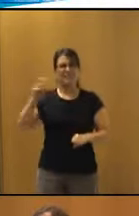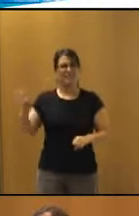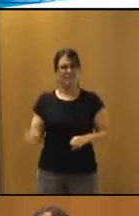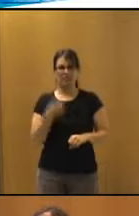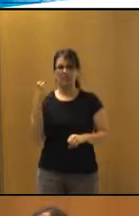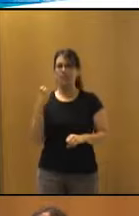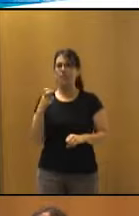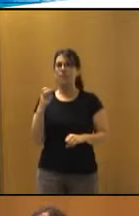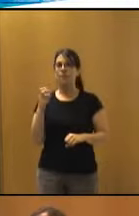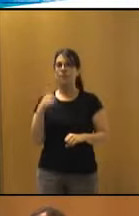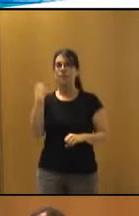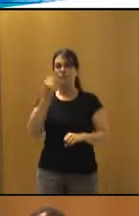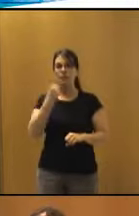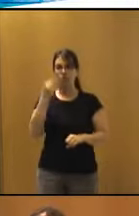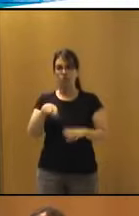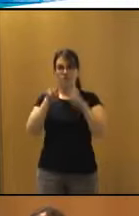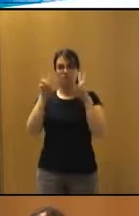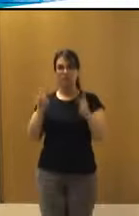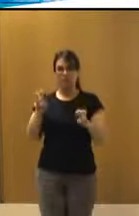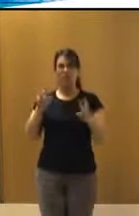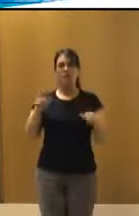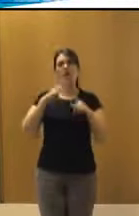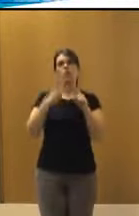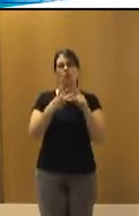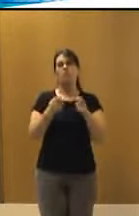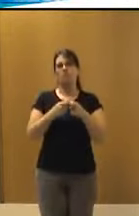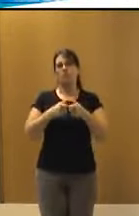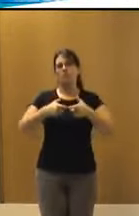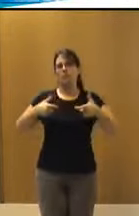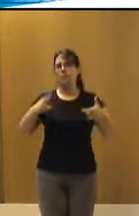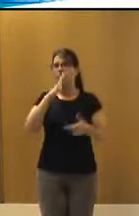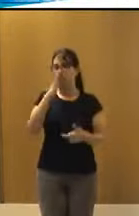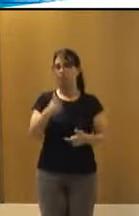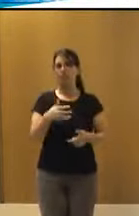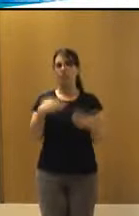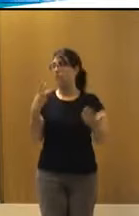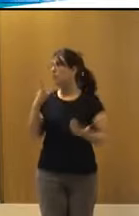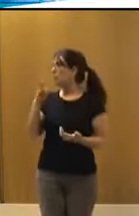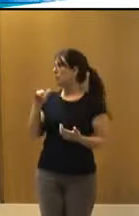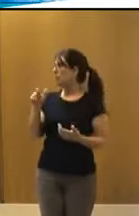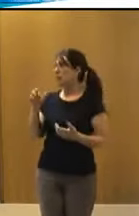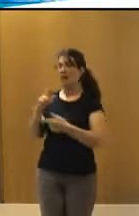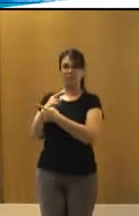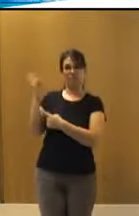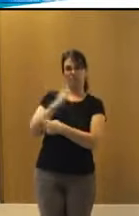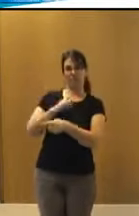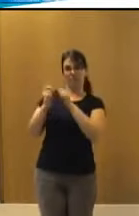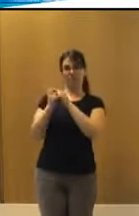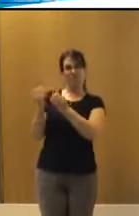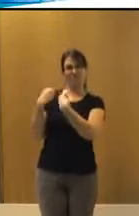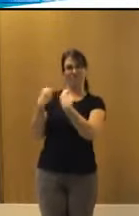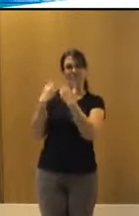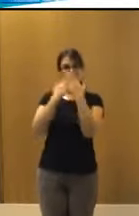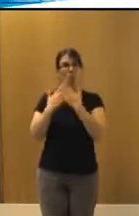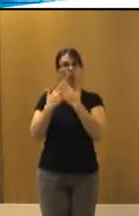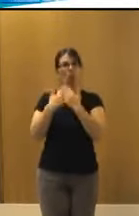etcétera, etcétera. Y creo que es lo que hace que esta web está creciendo. Entonces, cuando Pilar nos vino a ver y nos planteó